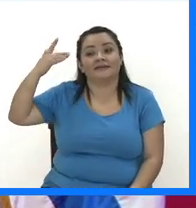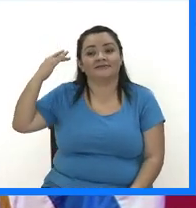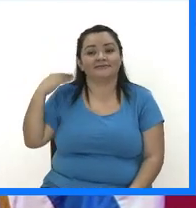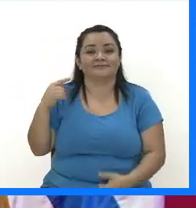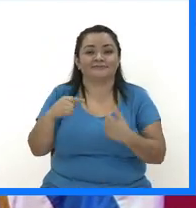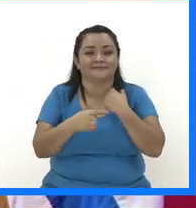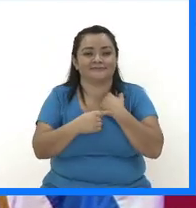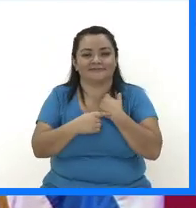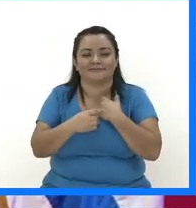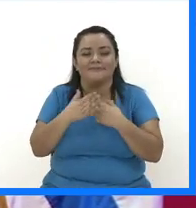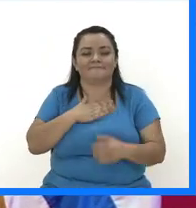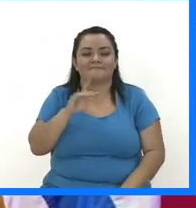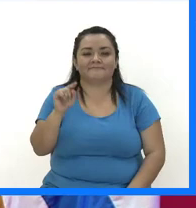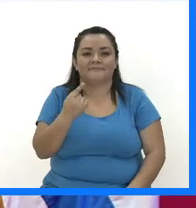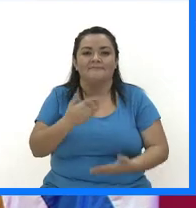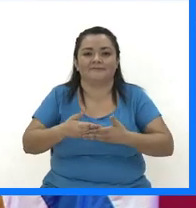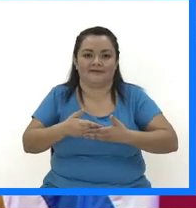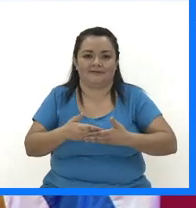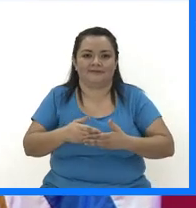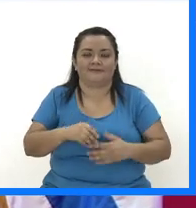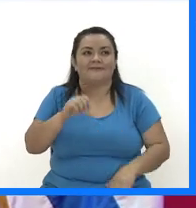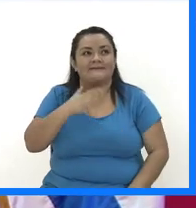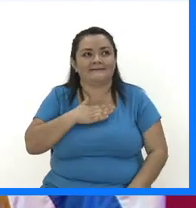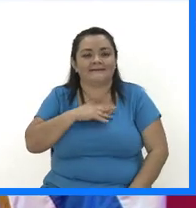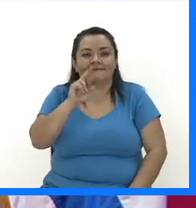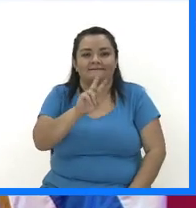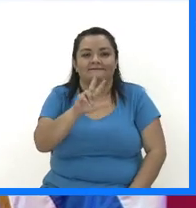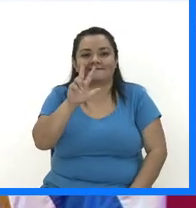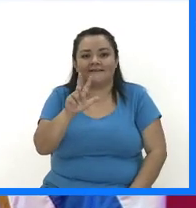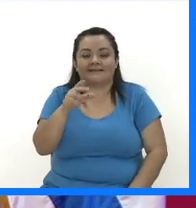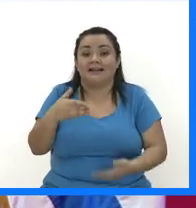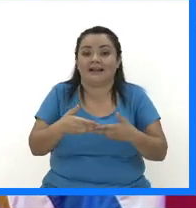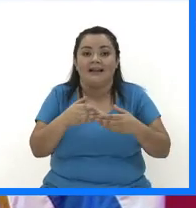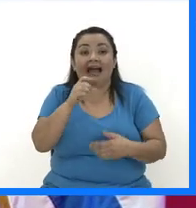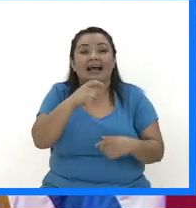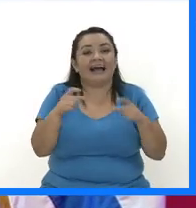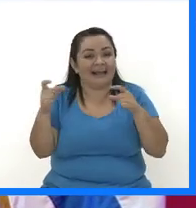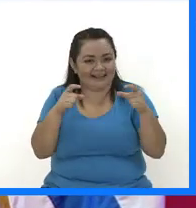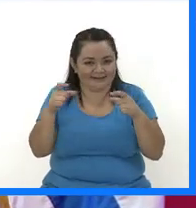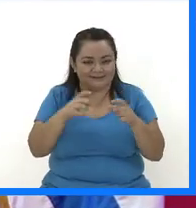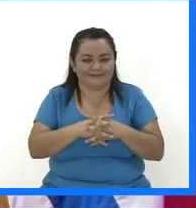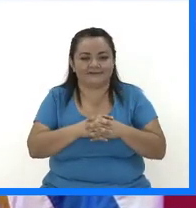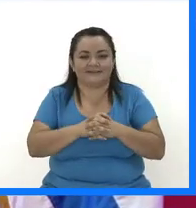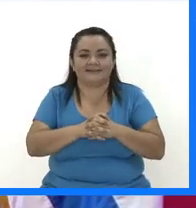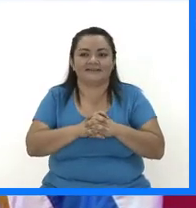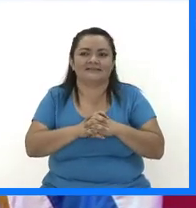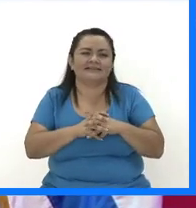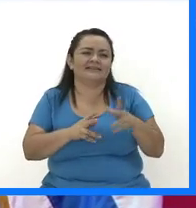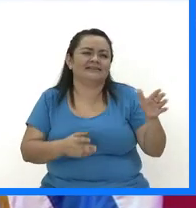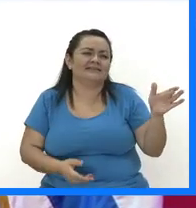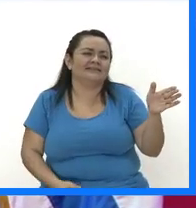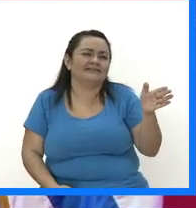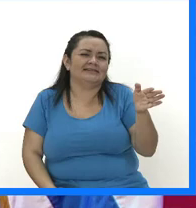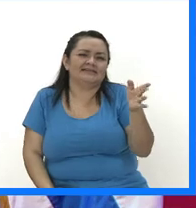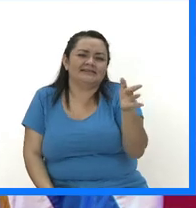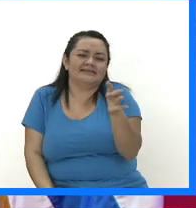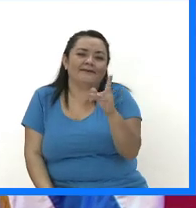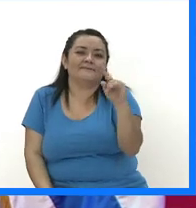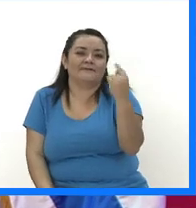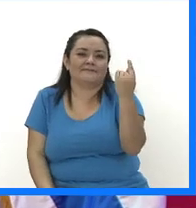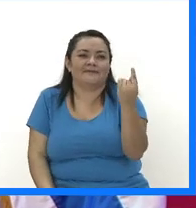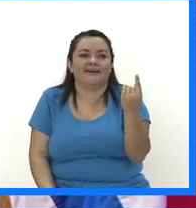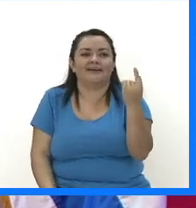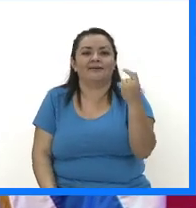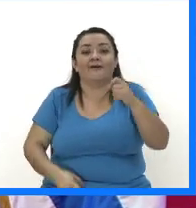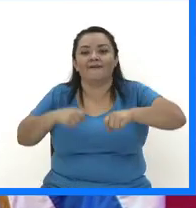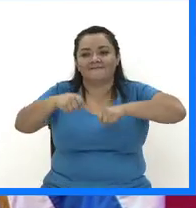nació mi primer hijo tiene 23 años y en los 23 años que tiene ha pasado por todas las etapas que primero eran